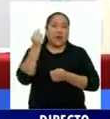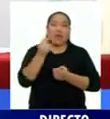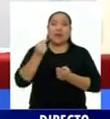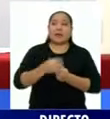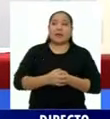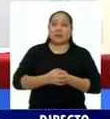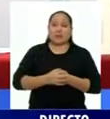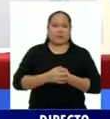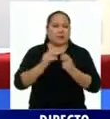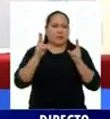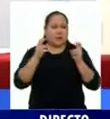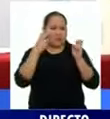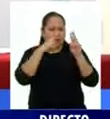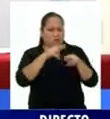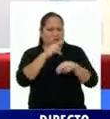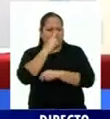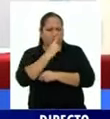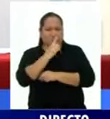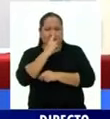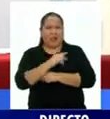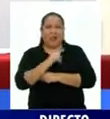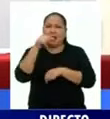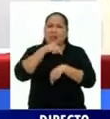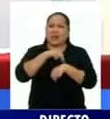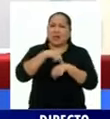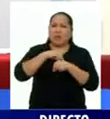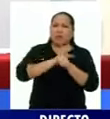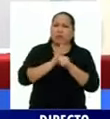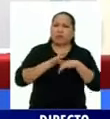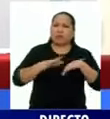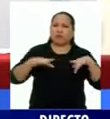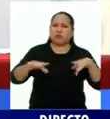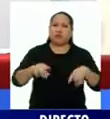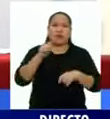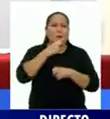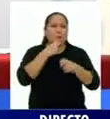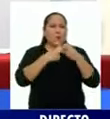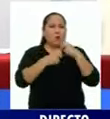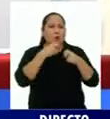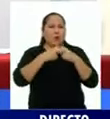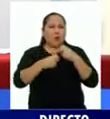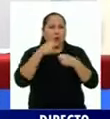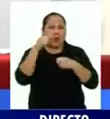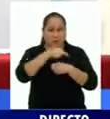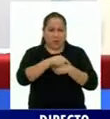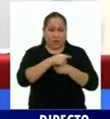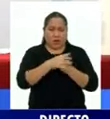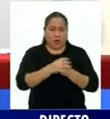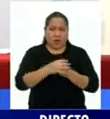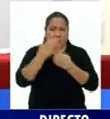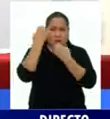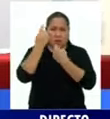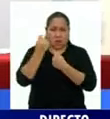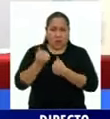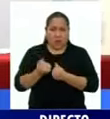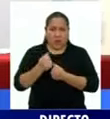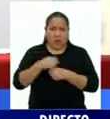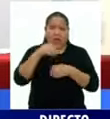es inusual. En plena pandemia, en plena crisis económica, el crédito que los